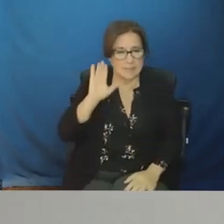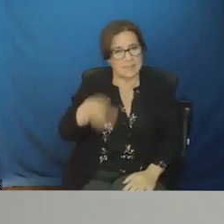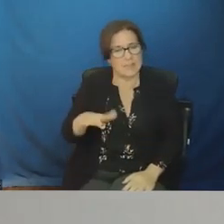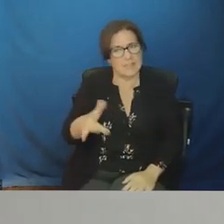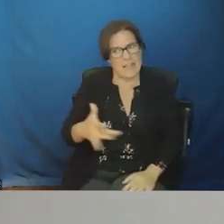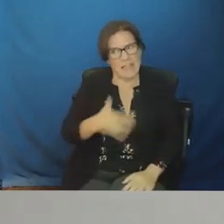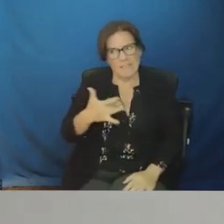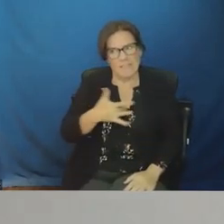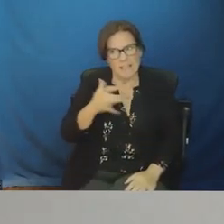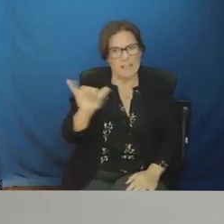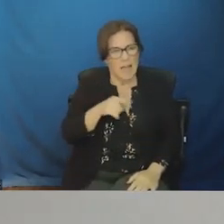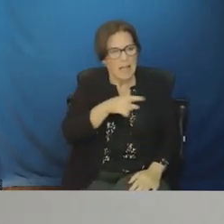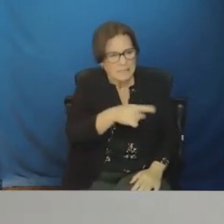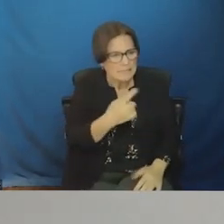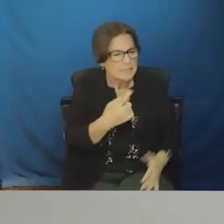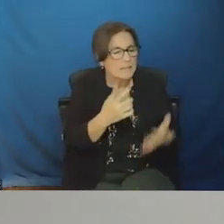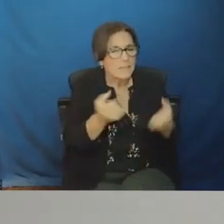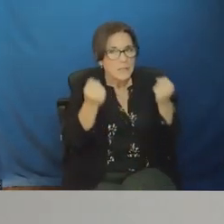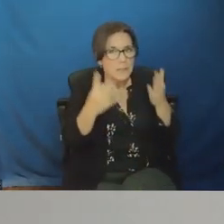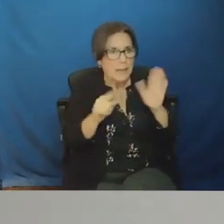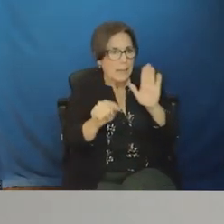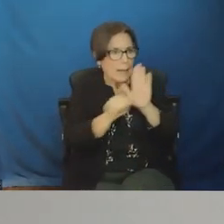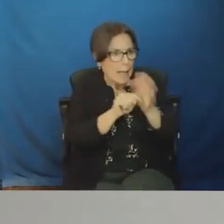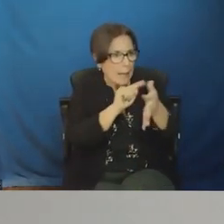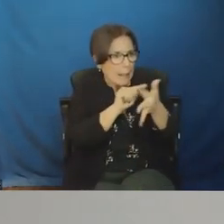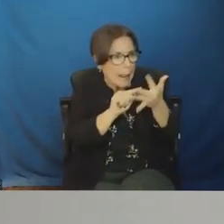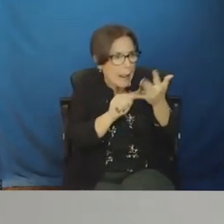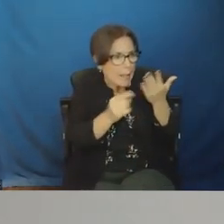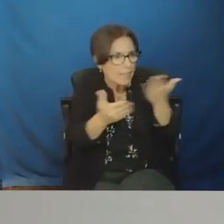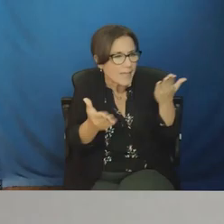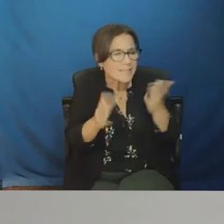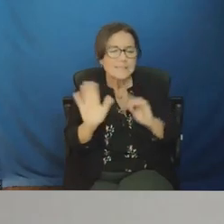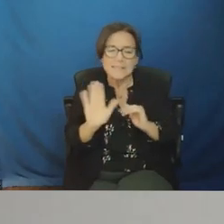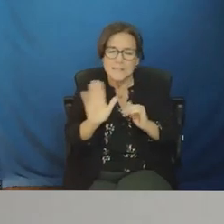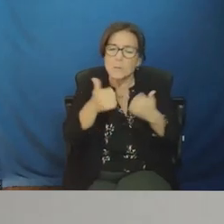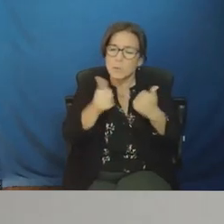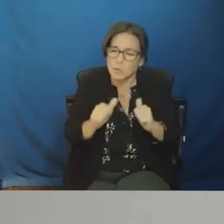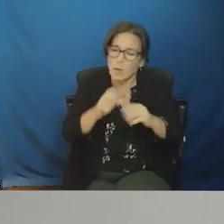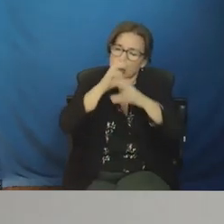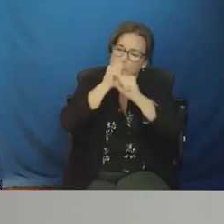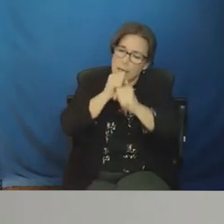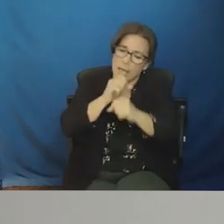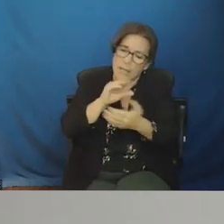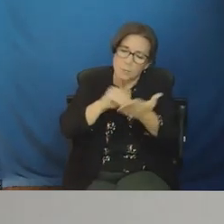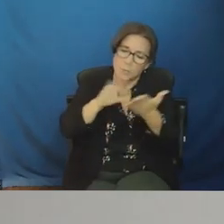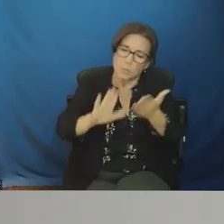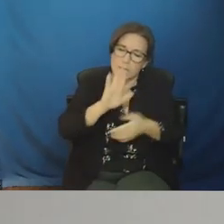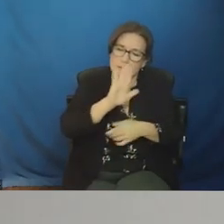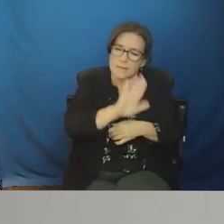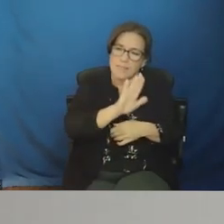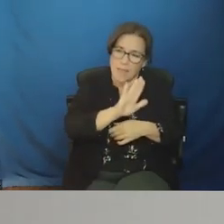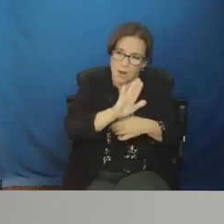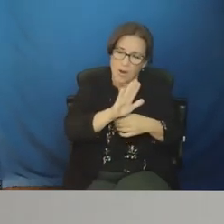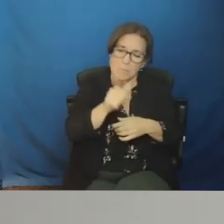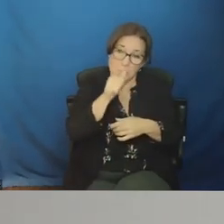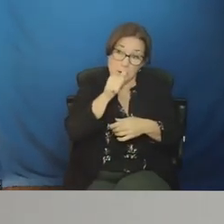se pasa por desapercibido uno piensa que hay algo mal que está sucediendo pero si